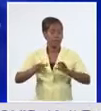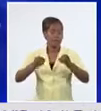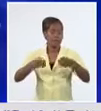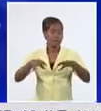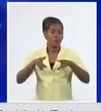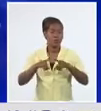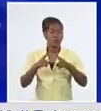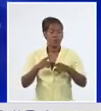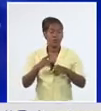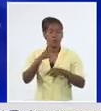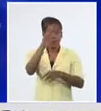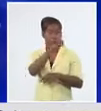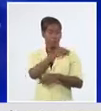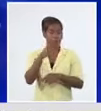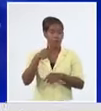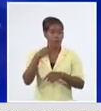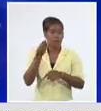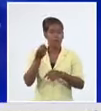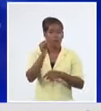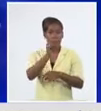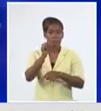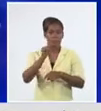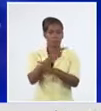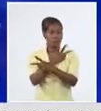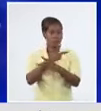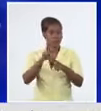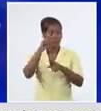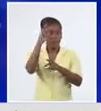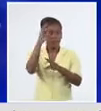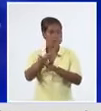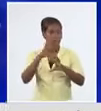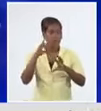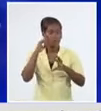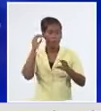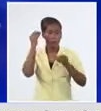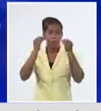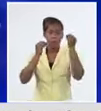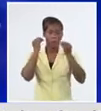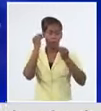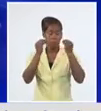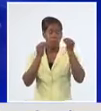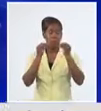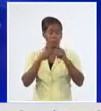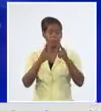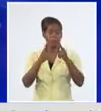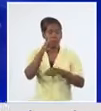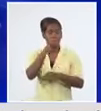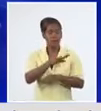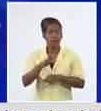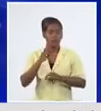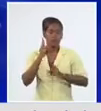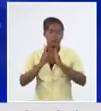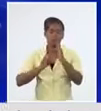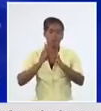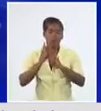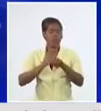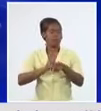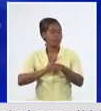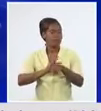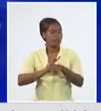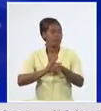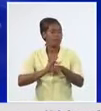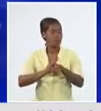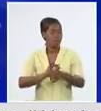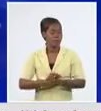para todos los especialistas de nuestros hospitales e instituciones de salud encargados de atender a niños, adolescentes y